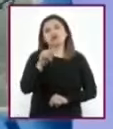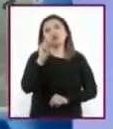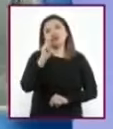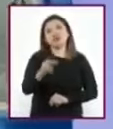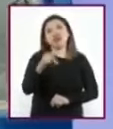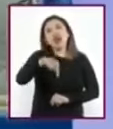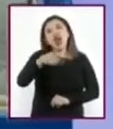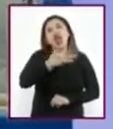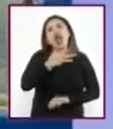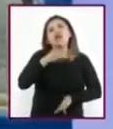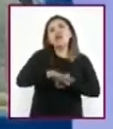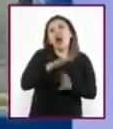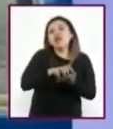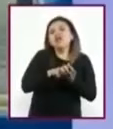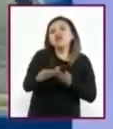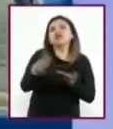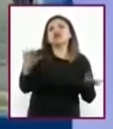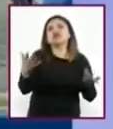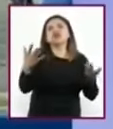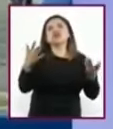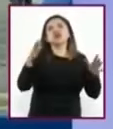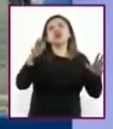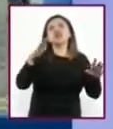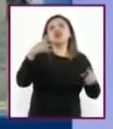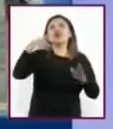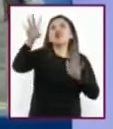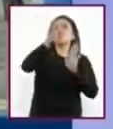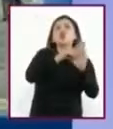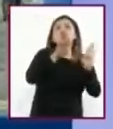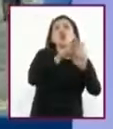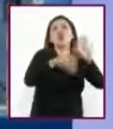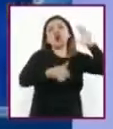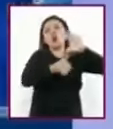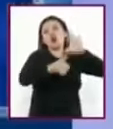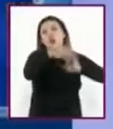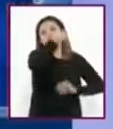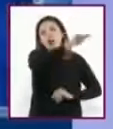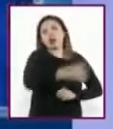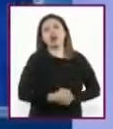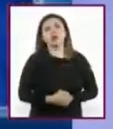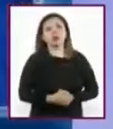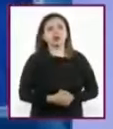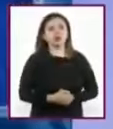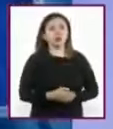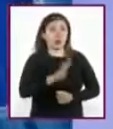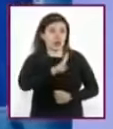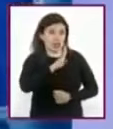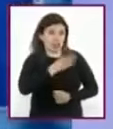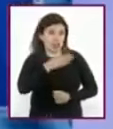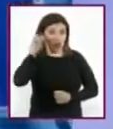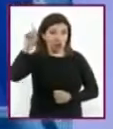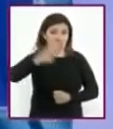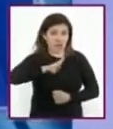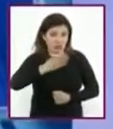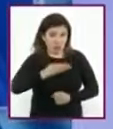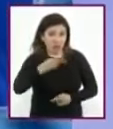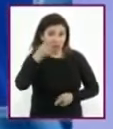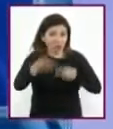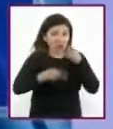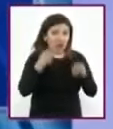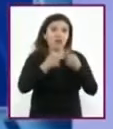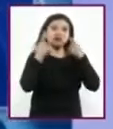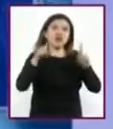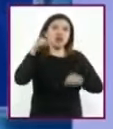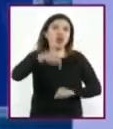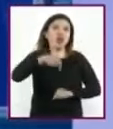acá haya más influencia de Norteamérica. Pues el español que se habla en España es muy diferente al de aquí